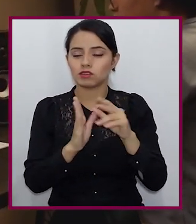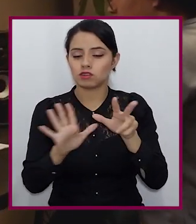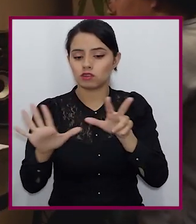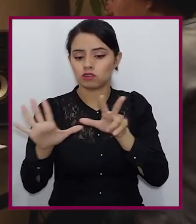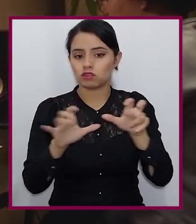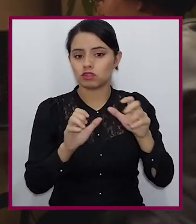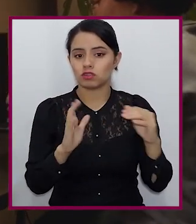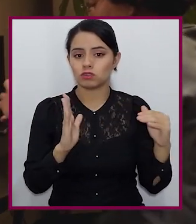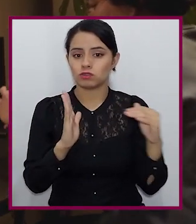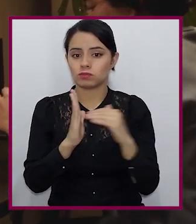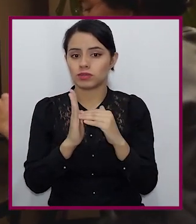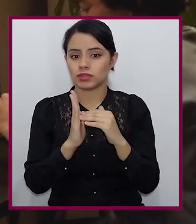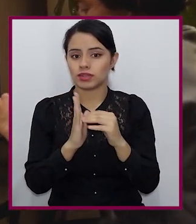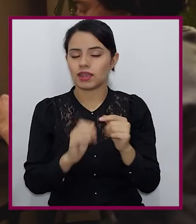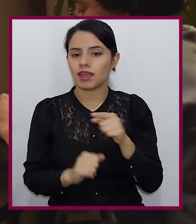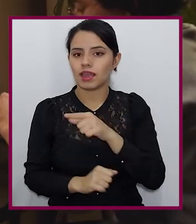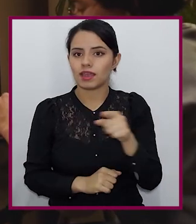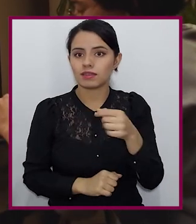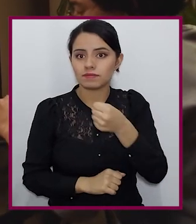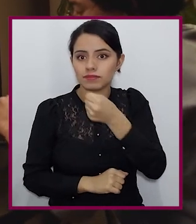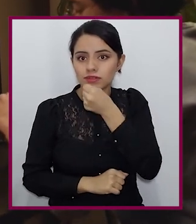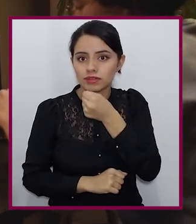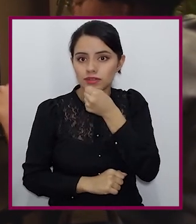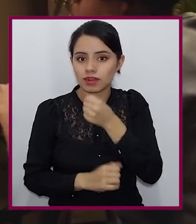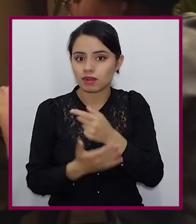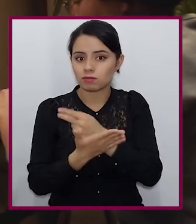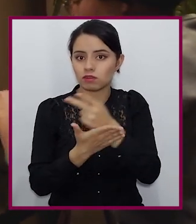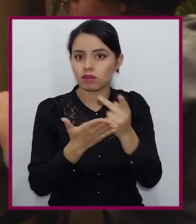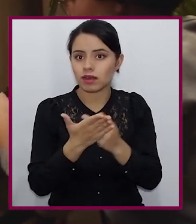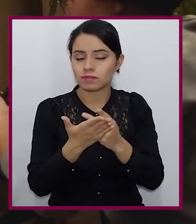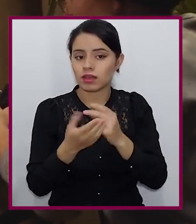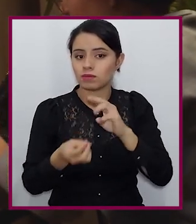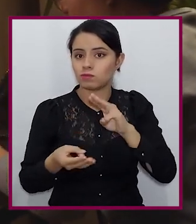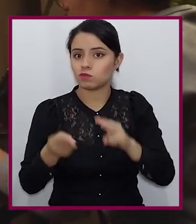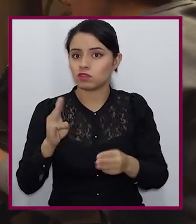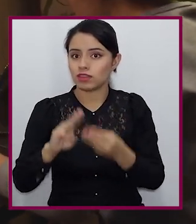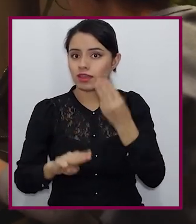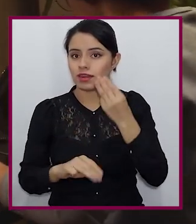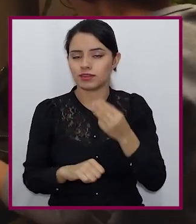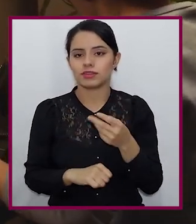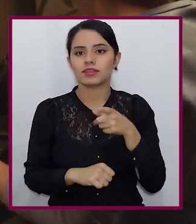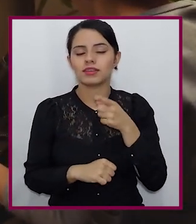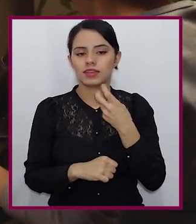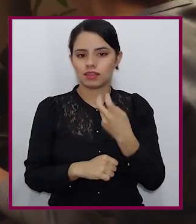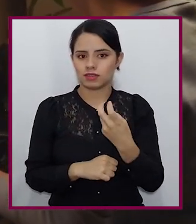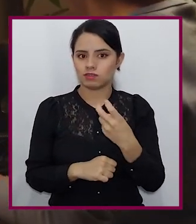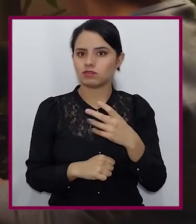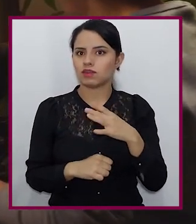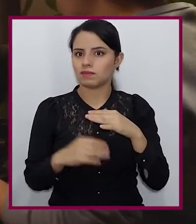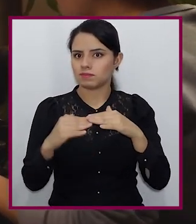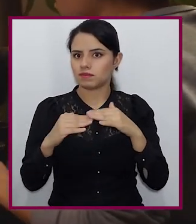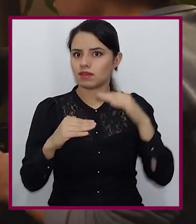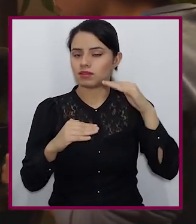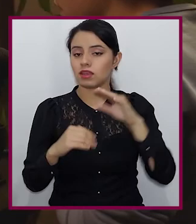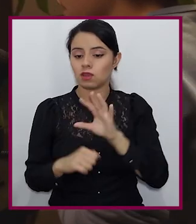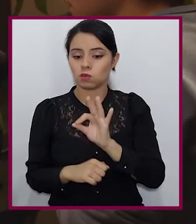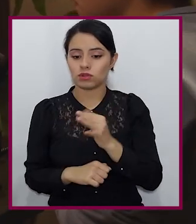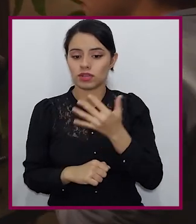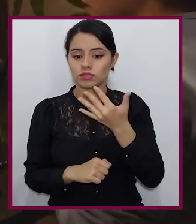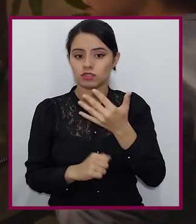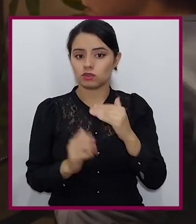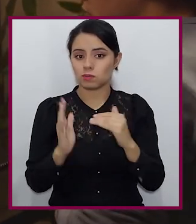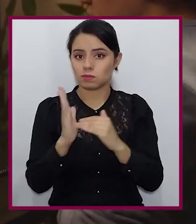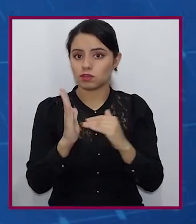1.800.000 podcasts activos en el mundo y que estos contenían una cifra superior a los 45